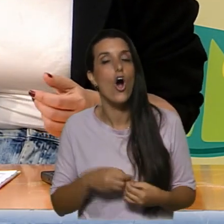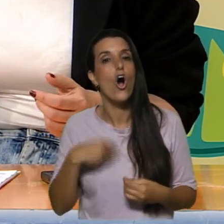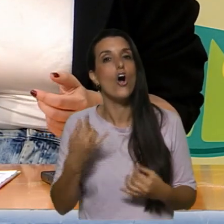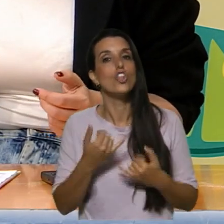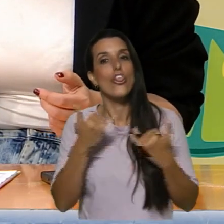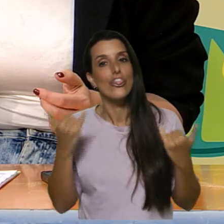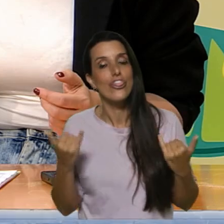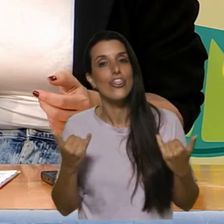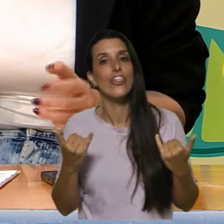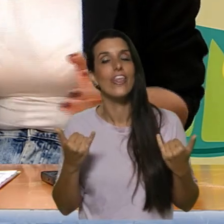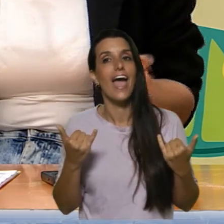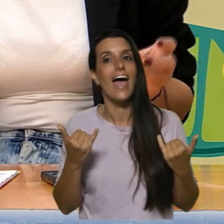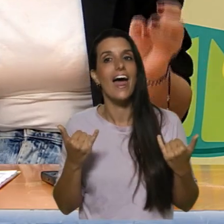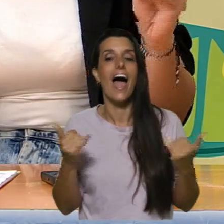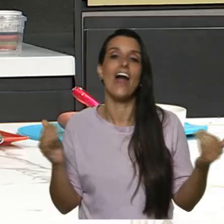más sensual a lo más...